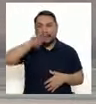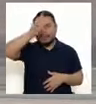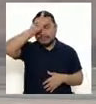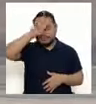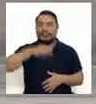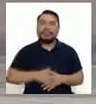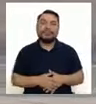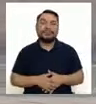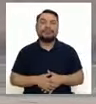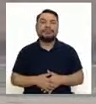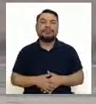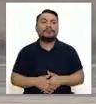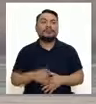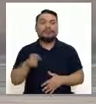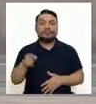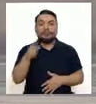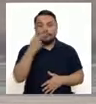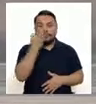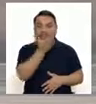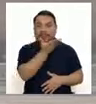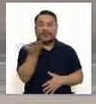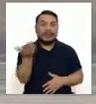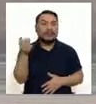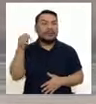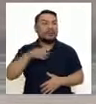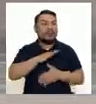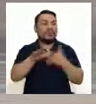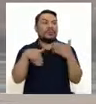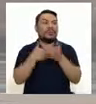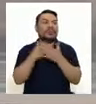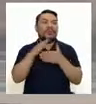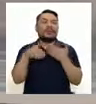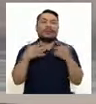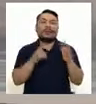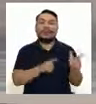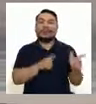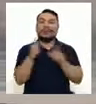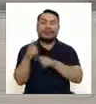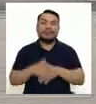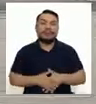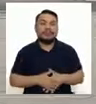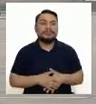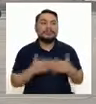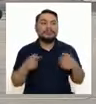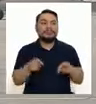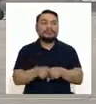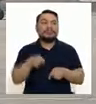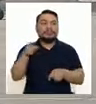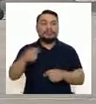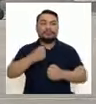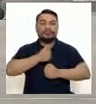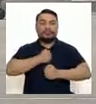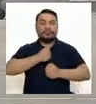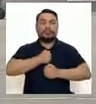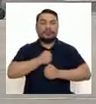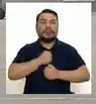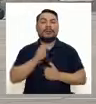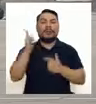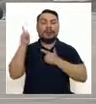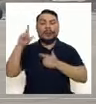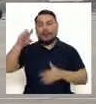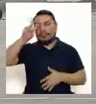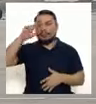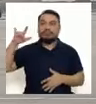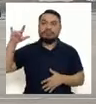Perú. Como ustedes pueden apreciar, está todo dispuesto, incluso los cadetes de la Fuerza Aérea del Perú